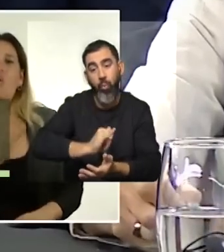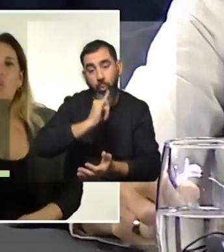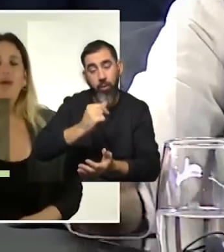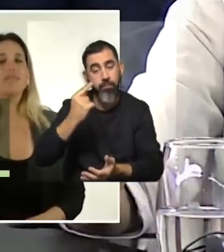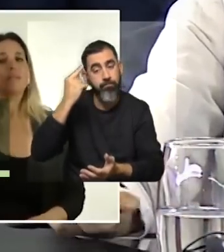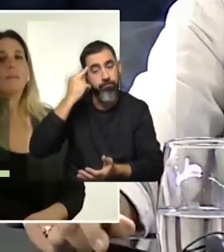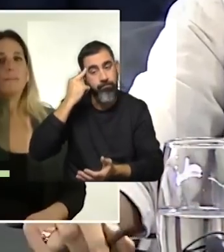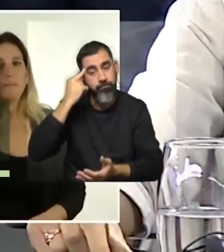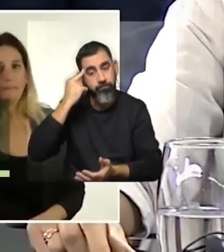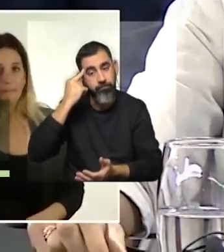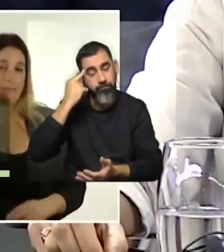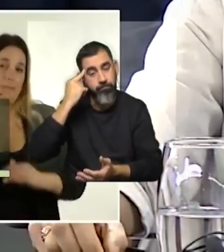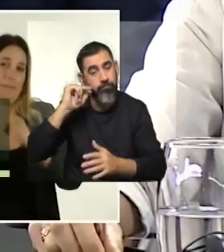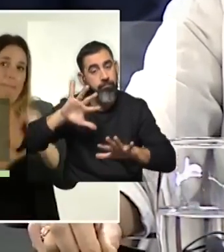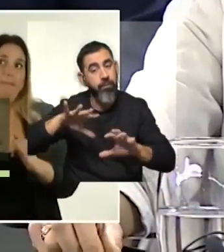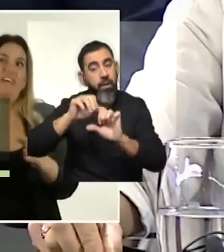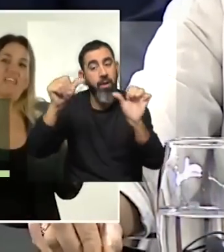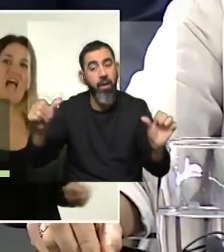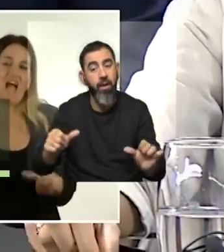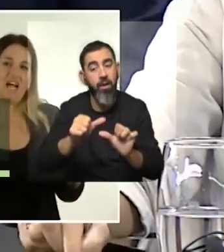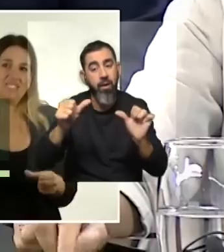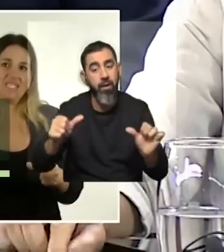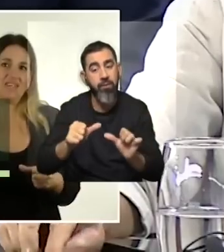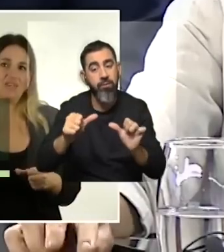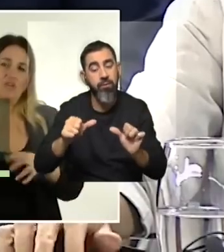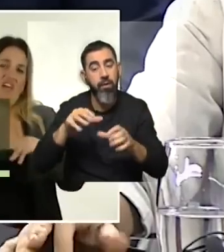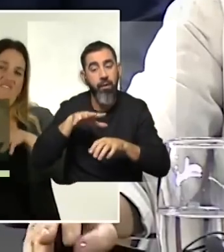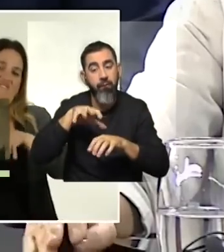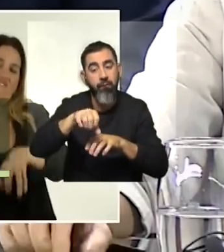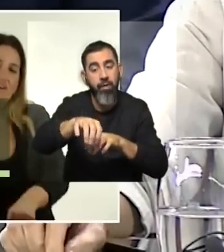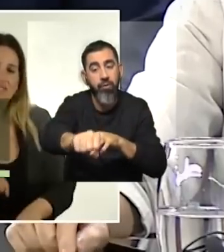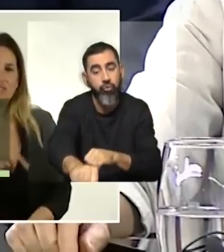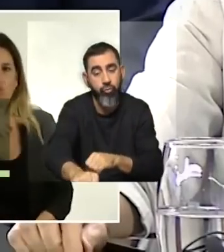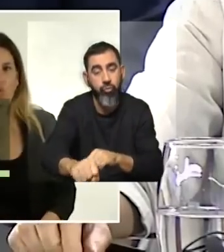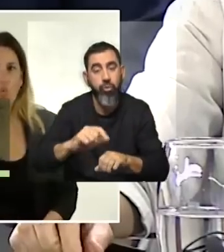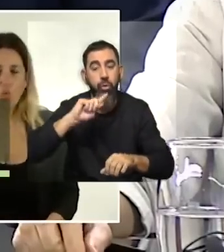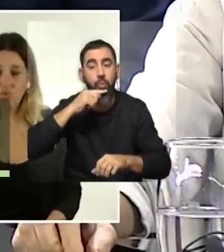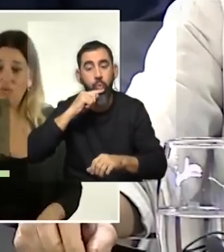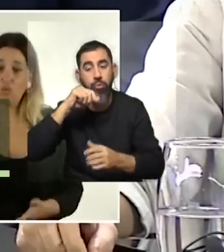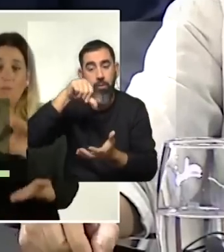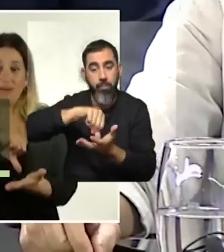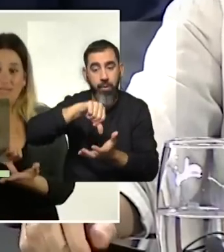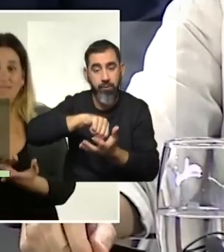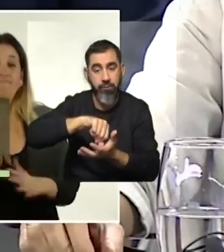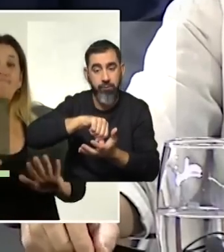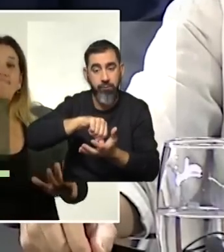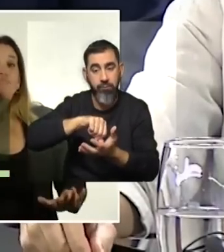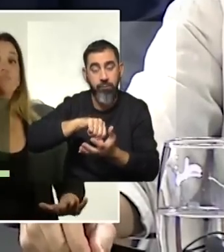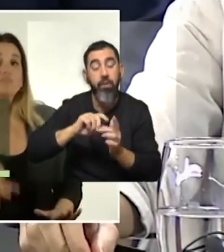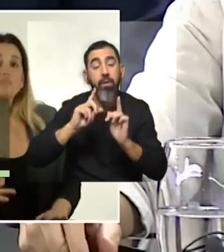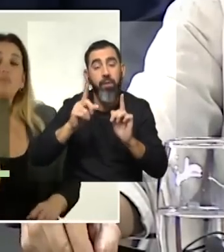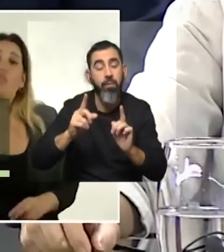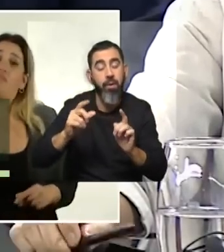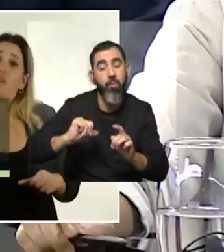razone lo que está generando esta invasión rusa en su país. Y me parece que deberíamos